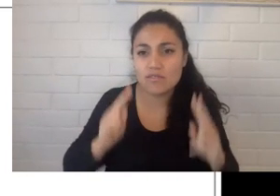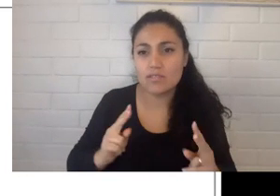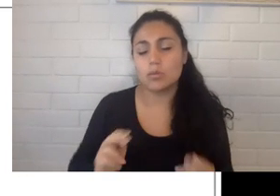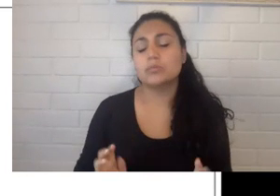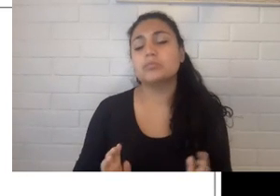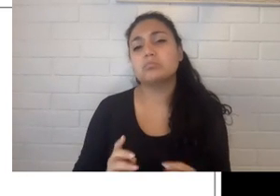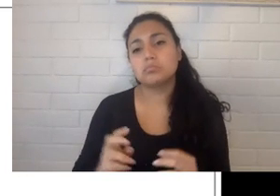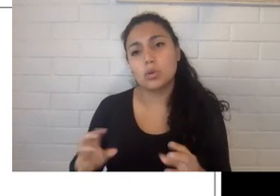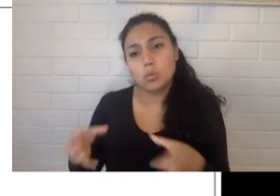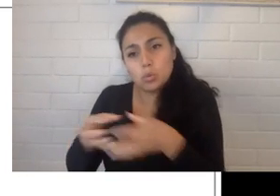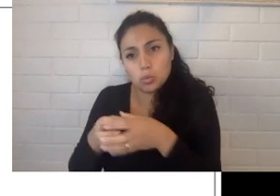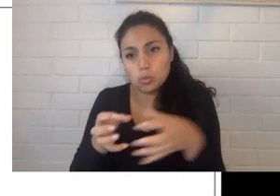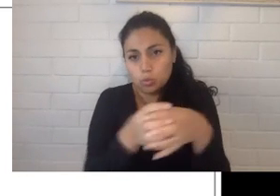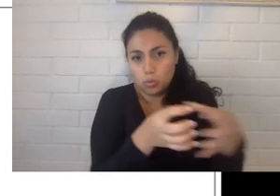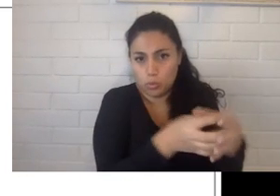colectividad, ¿ya?